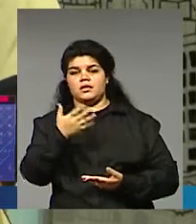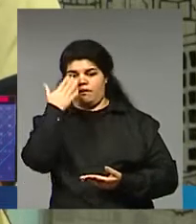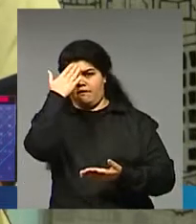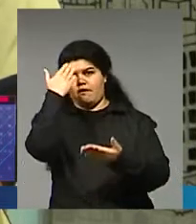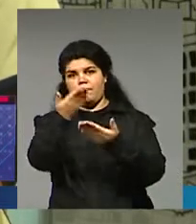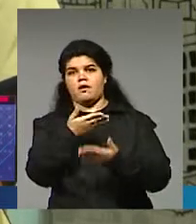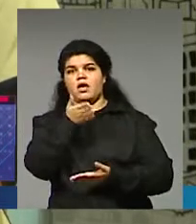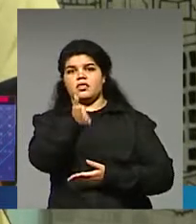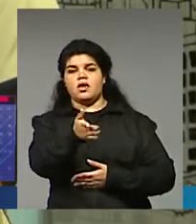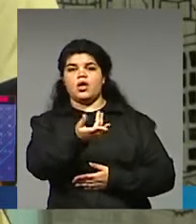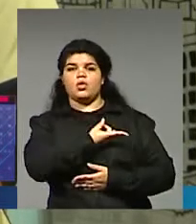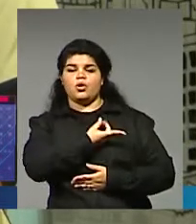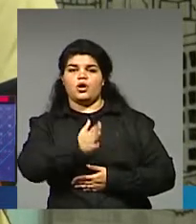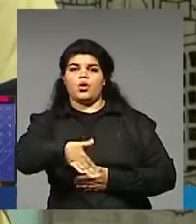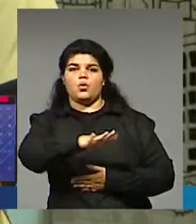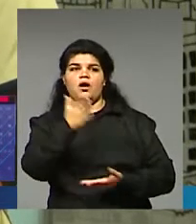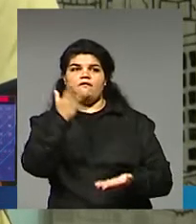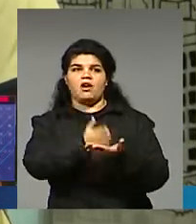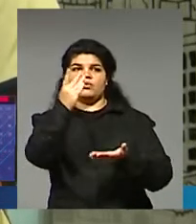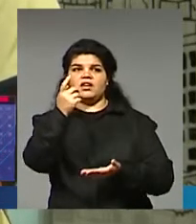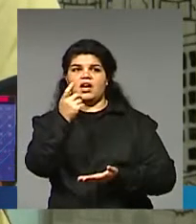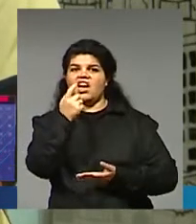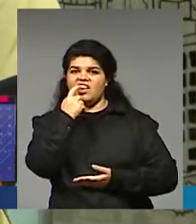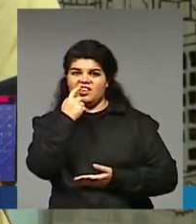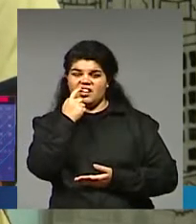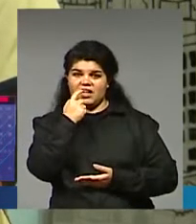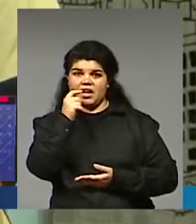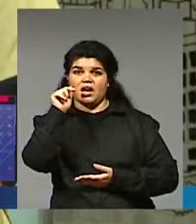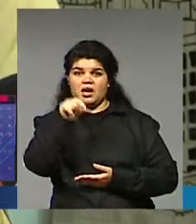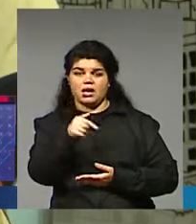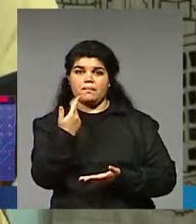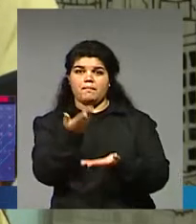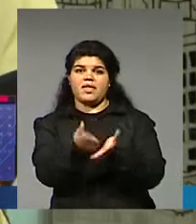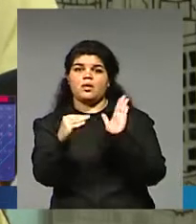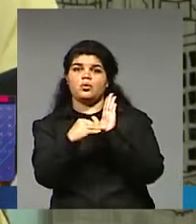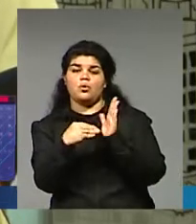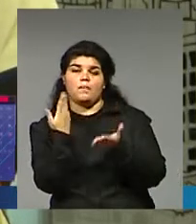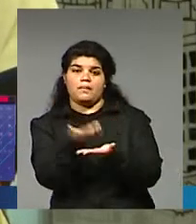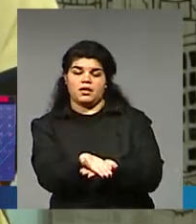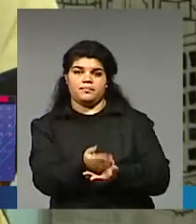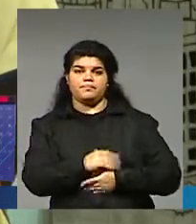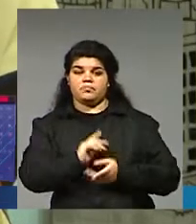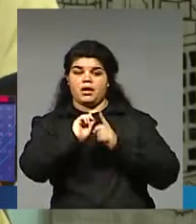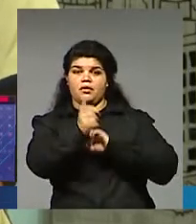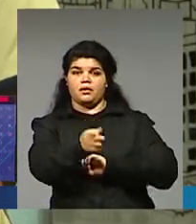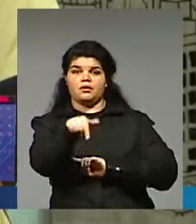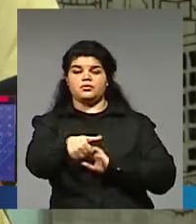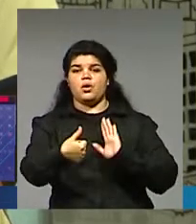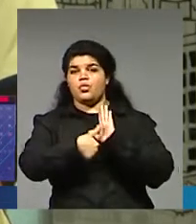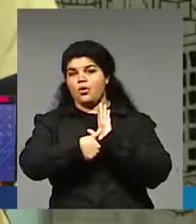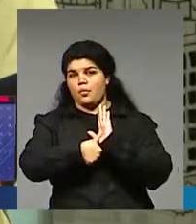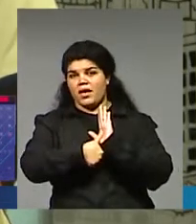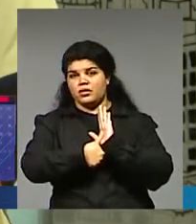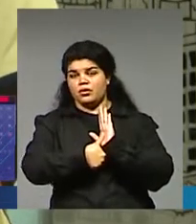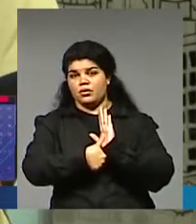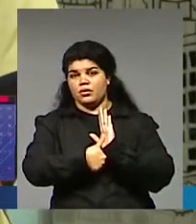que funciona en el edificio de gobierno de la Facultad de Odontología a pedir el turno. Si va directamente, lleva su